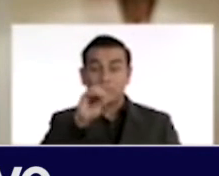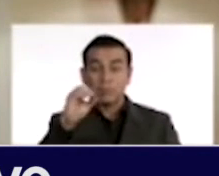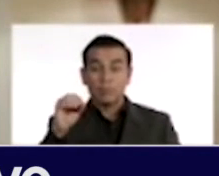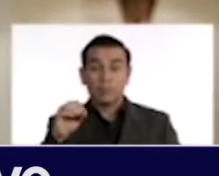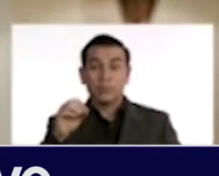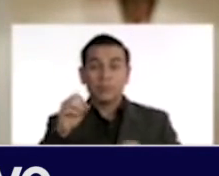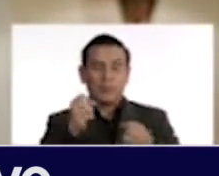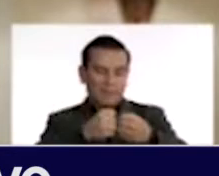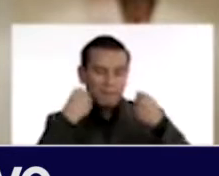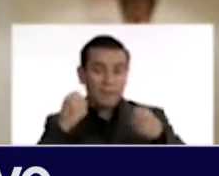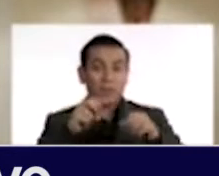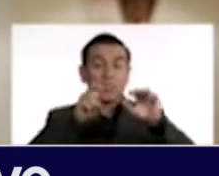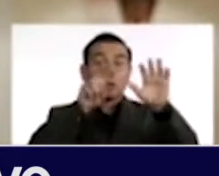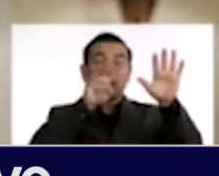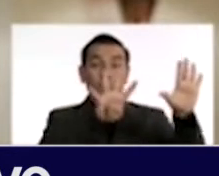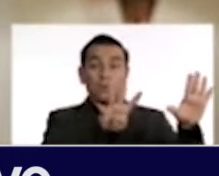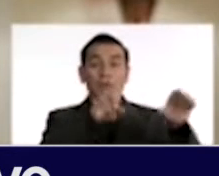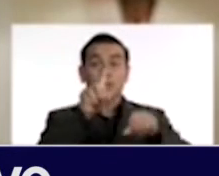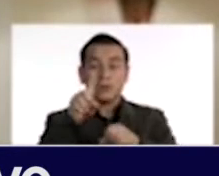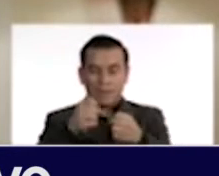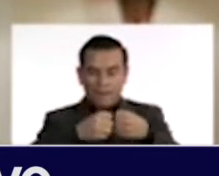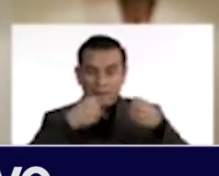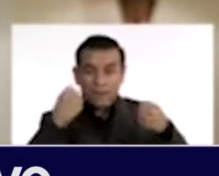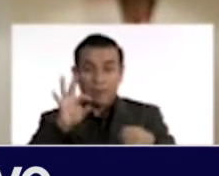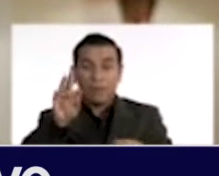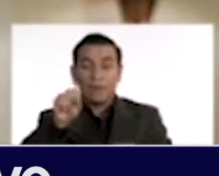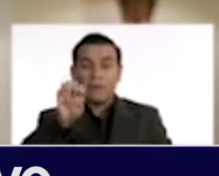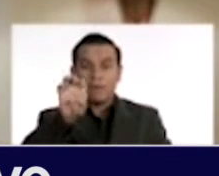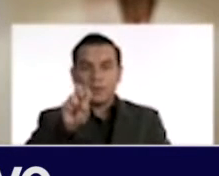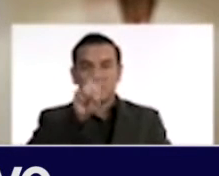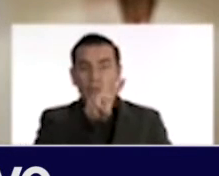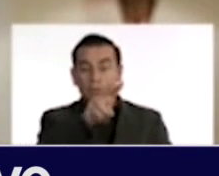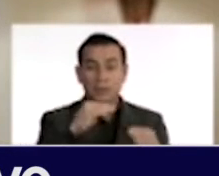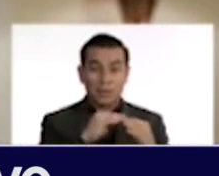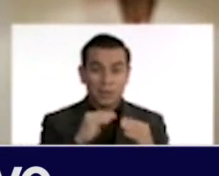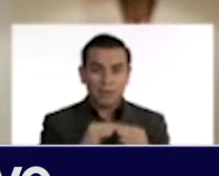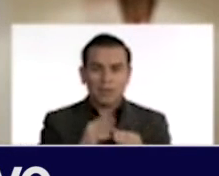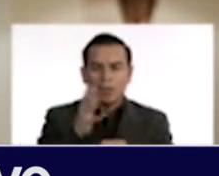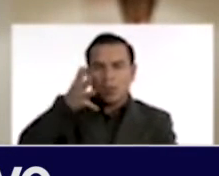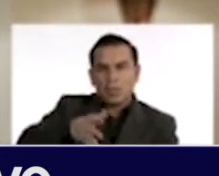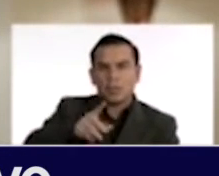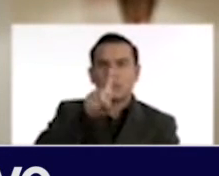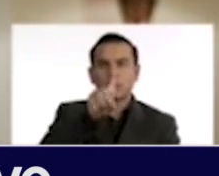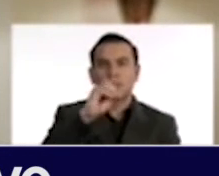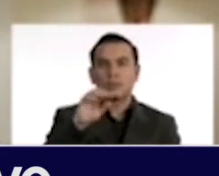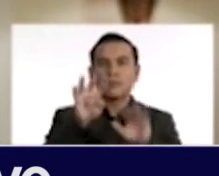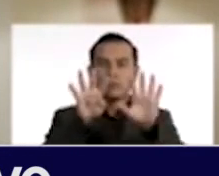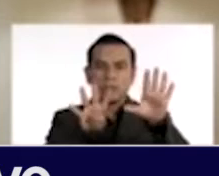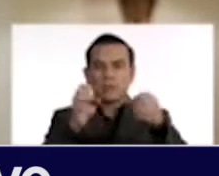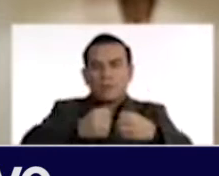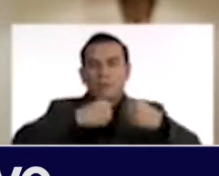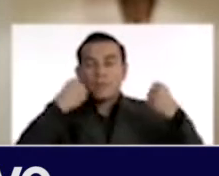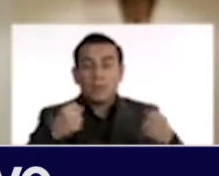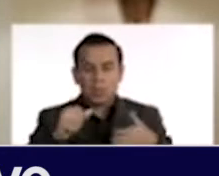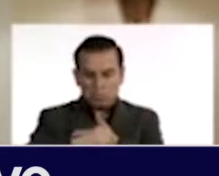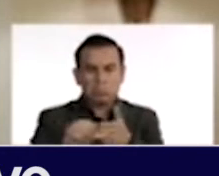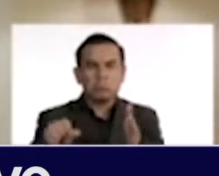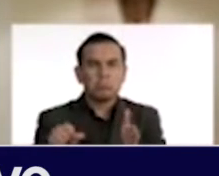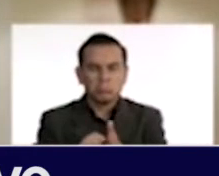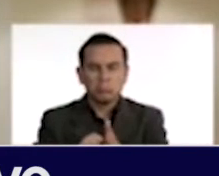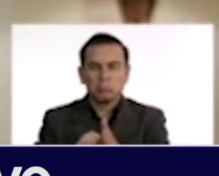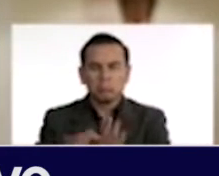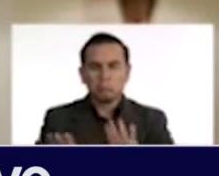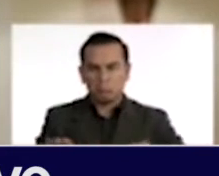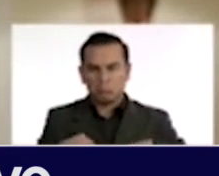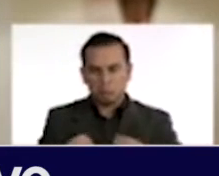por 200 millones incluirá los 91 millones que necesitamos para la fase 2 y dejará todavía disponibles 109 millones para cuando la Asamblea